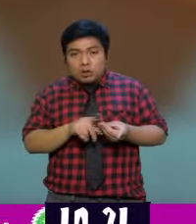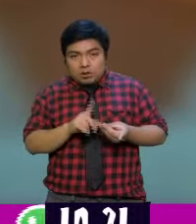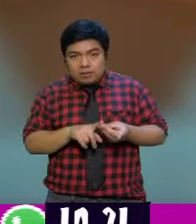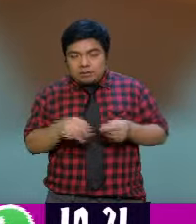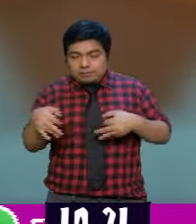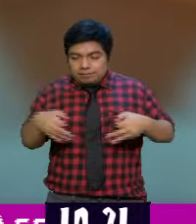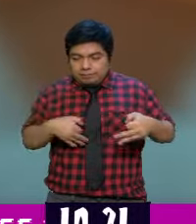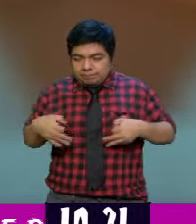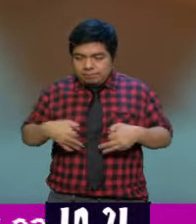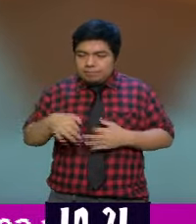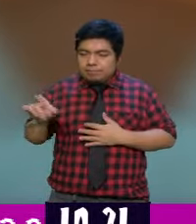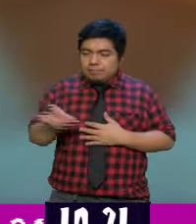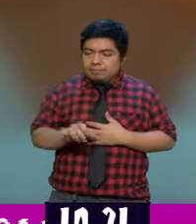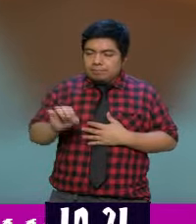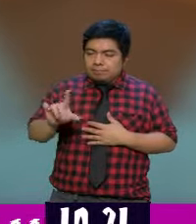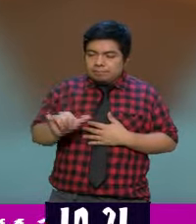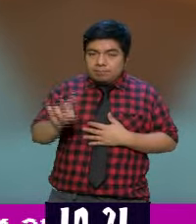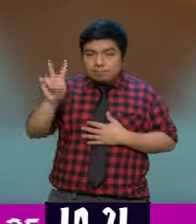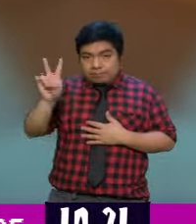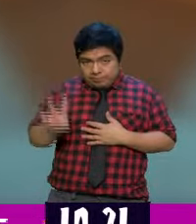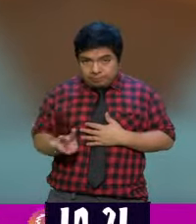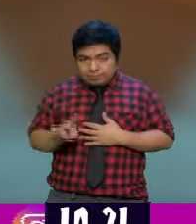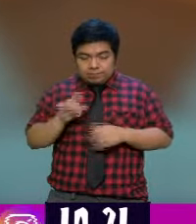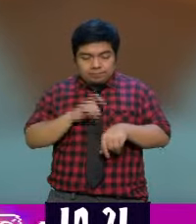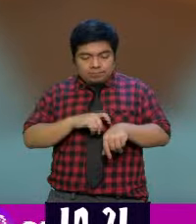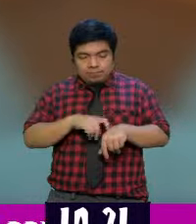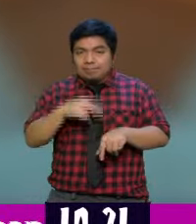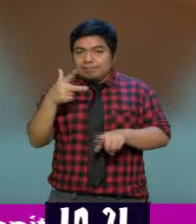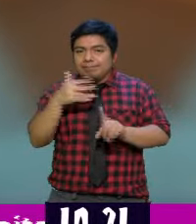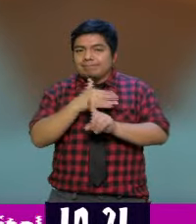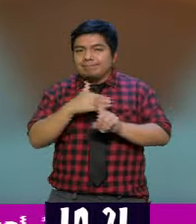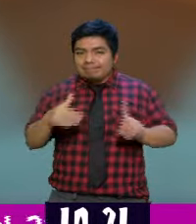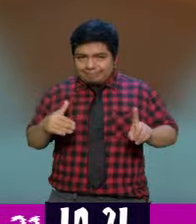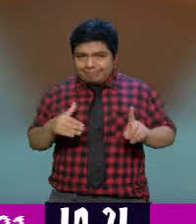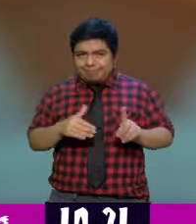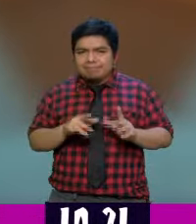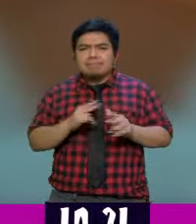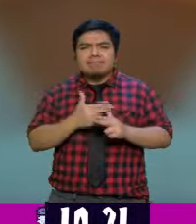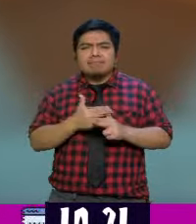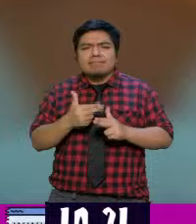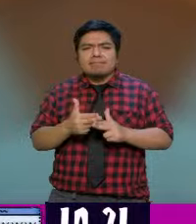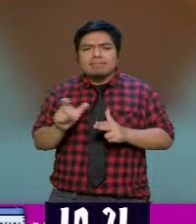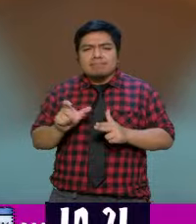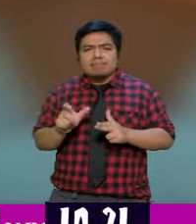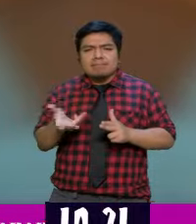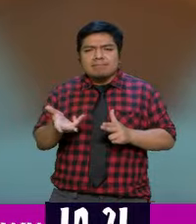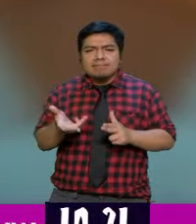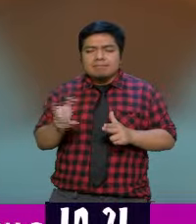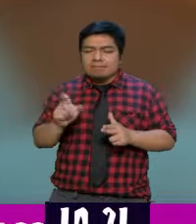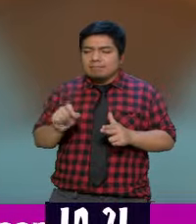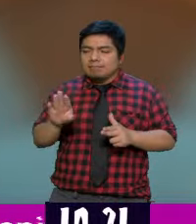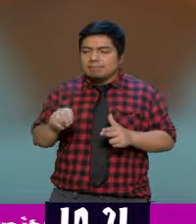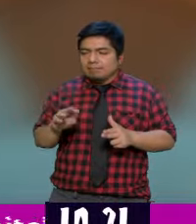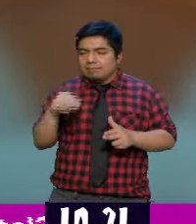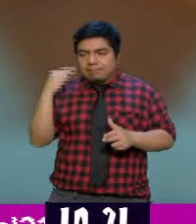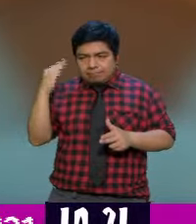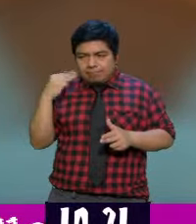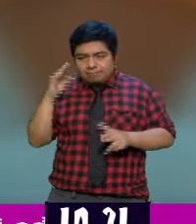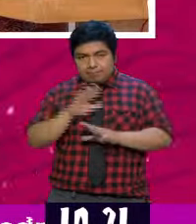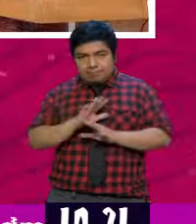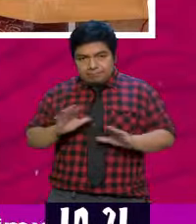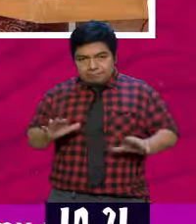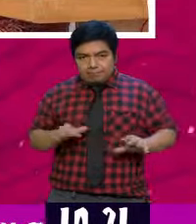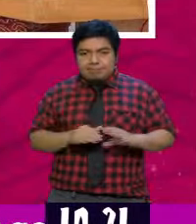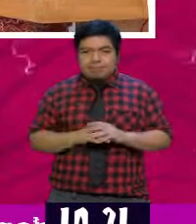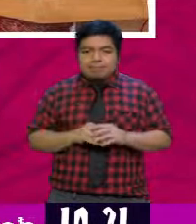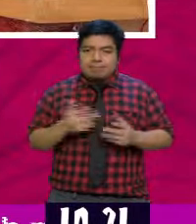Xola. Teatro Xola, los viernes, 8:30. Pregunten. ¿Hasta cuándo? Hasta el 29 de marzo. Perfecto, son los oiga, pero